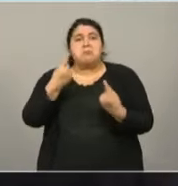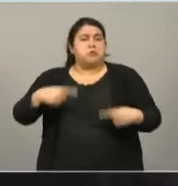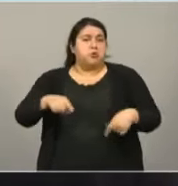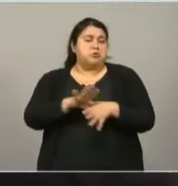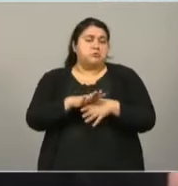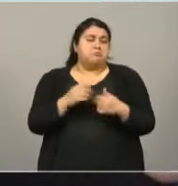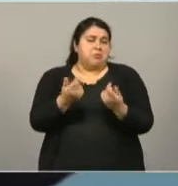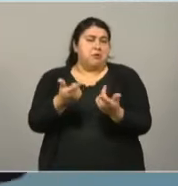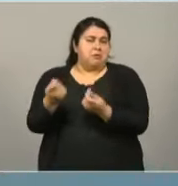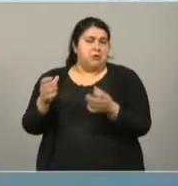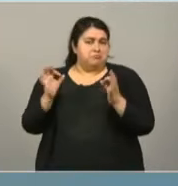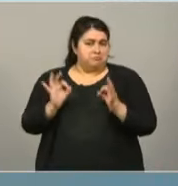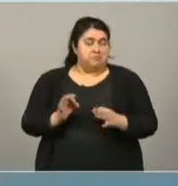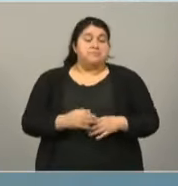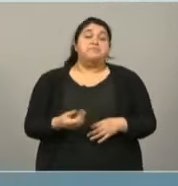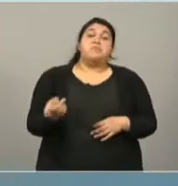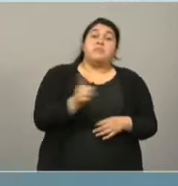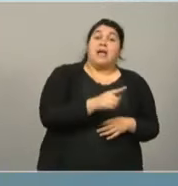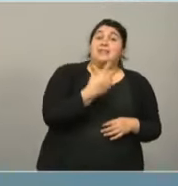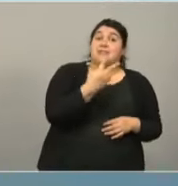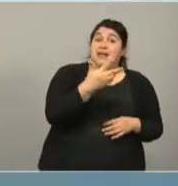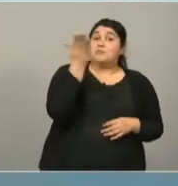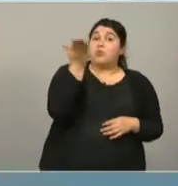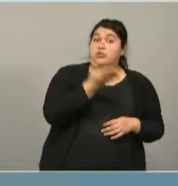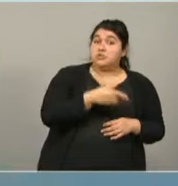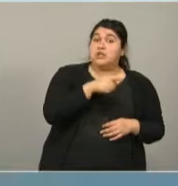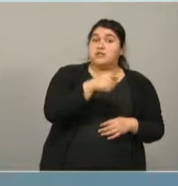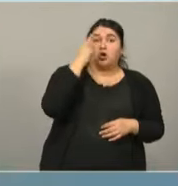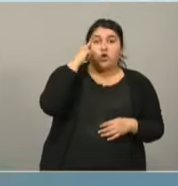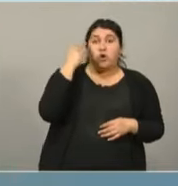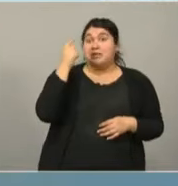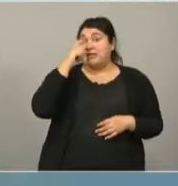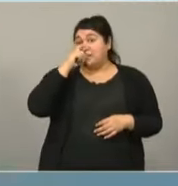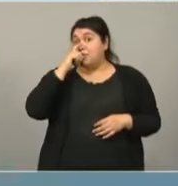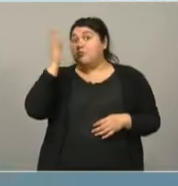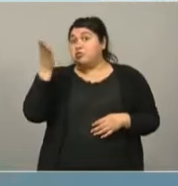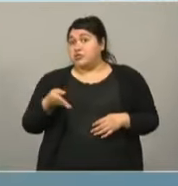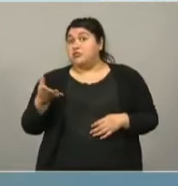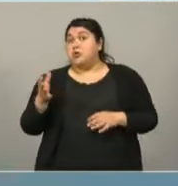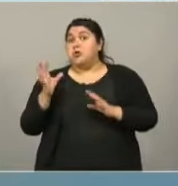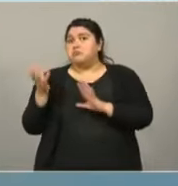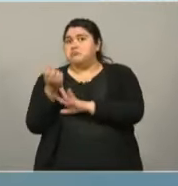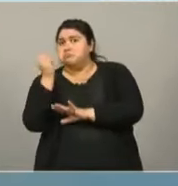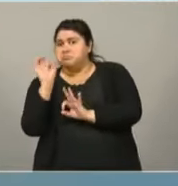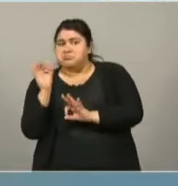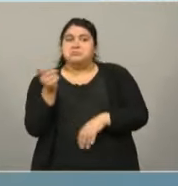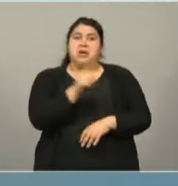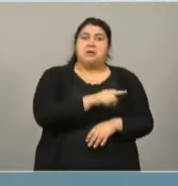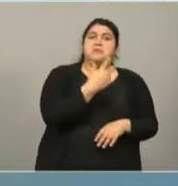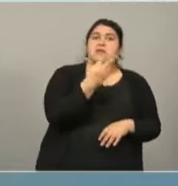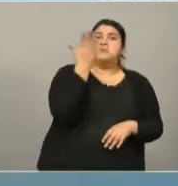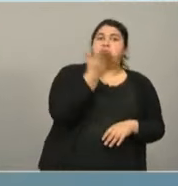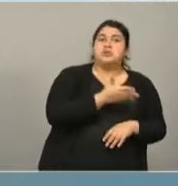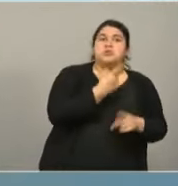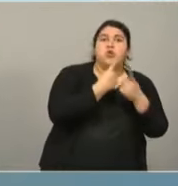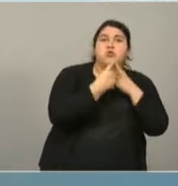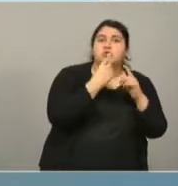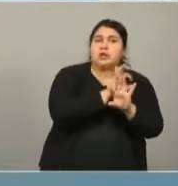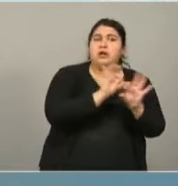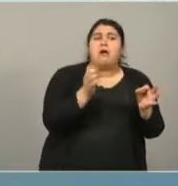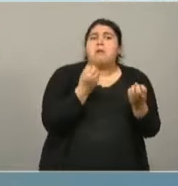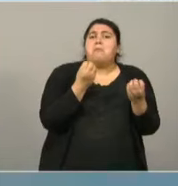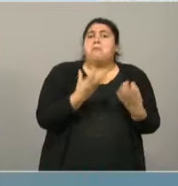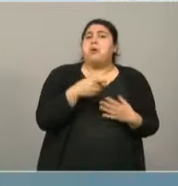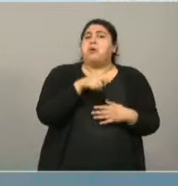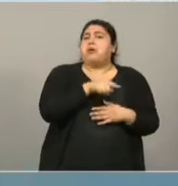eh ese 3% decíamos que era 97 llega y un 3,4 por que no llega a la consulta Por qué no lo